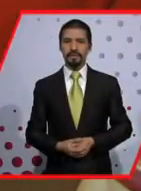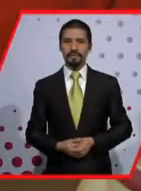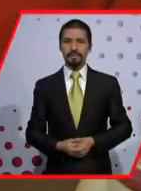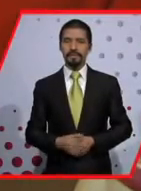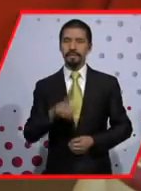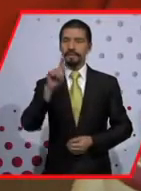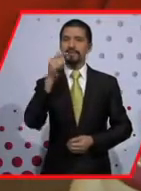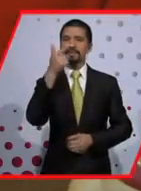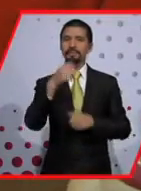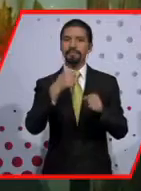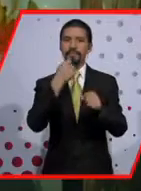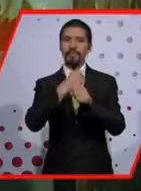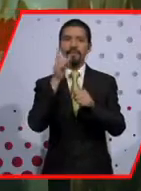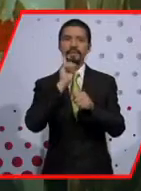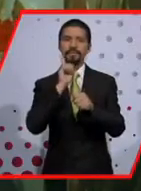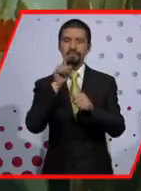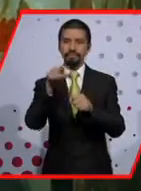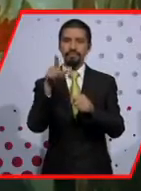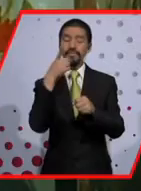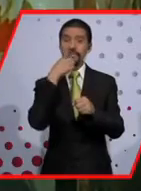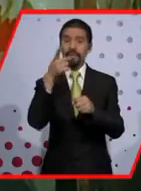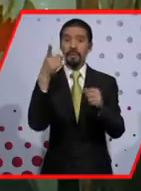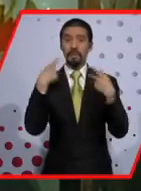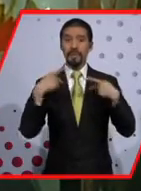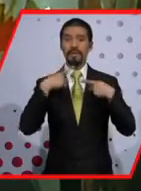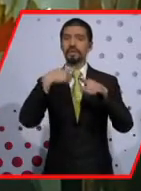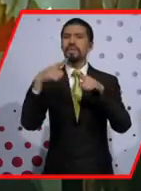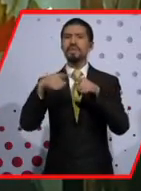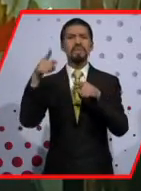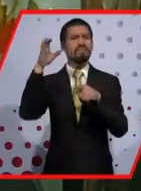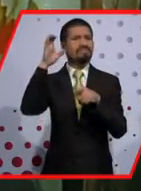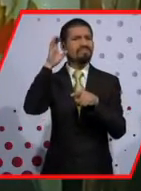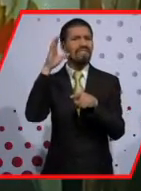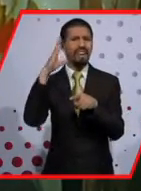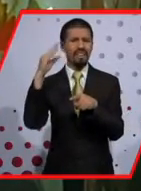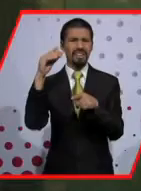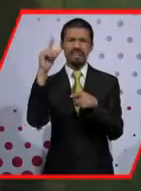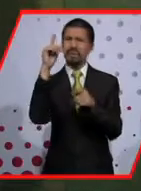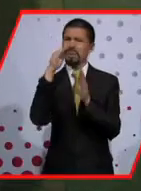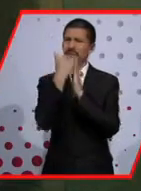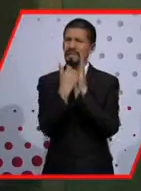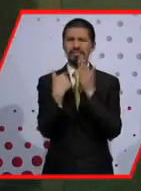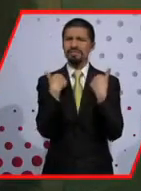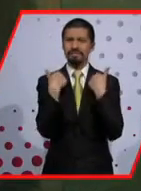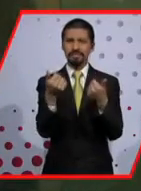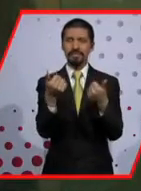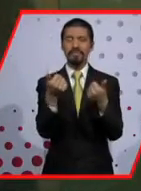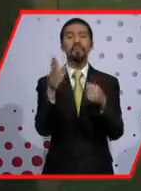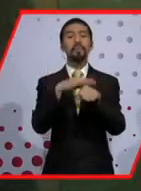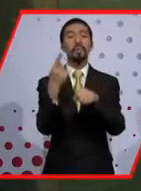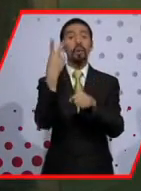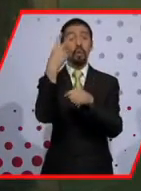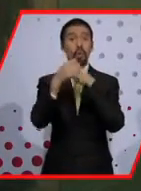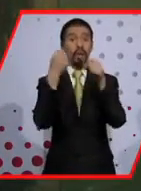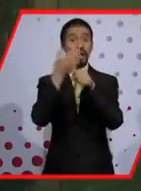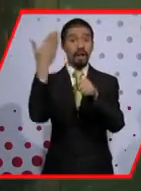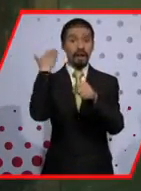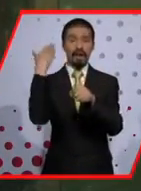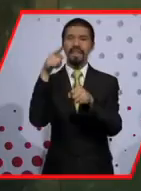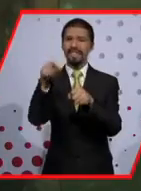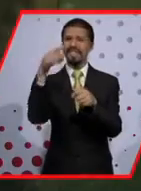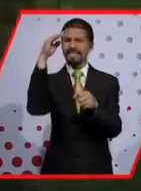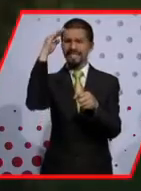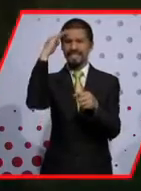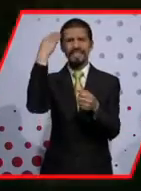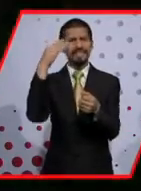a los 77 años cuenta que cuando la gente habla muy bajito no entiende nada ya que desde hace dos años se percató